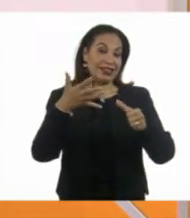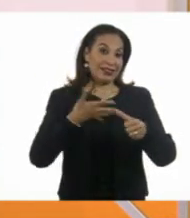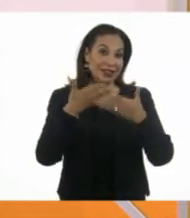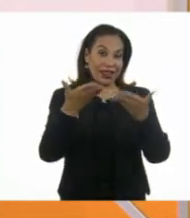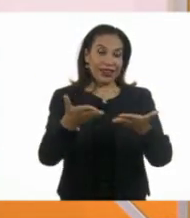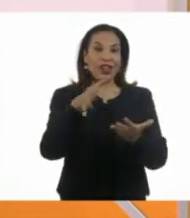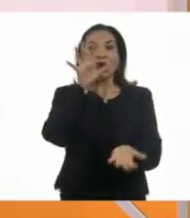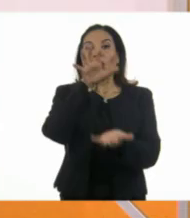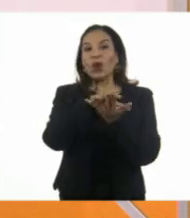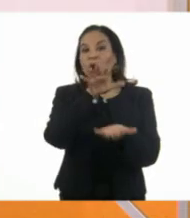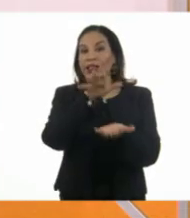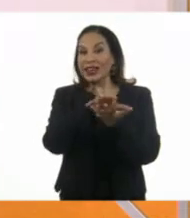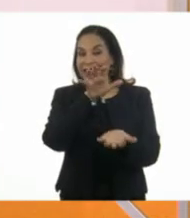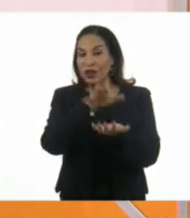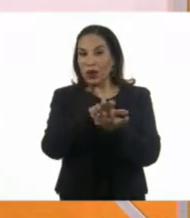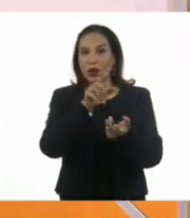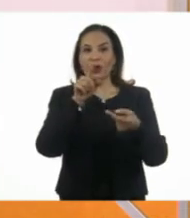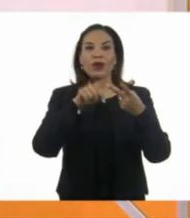Cocodrilo,